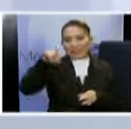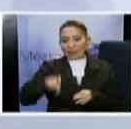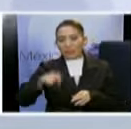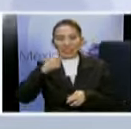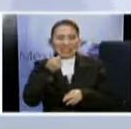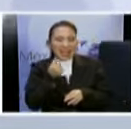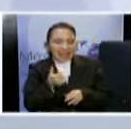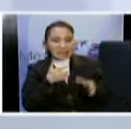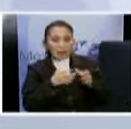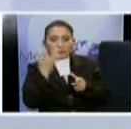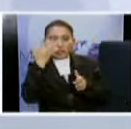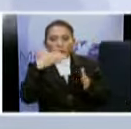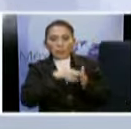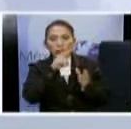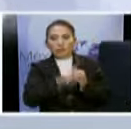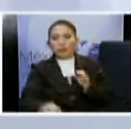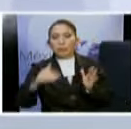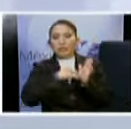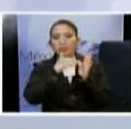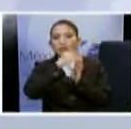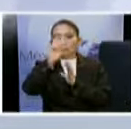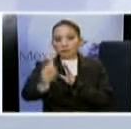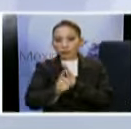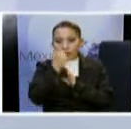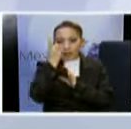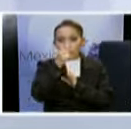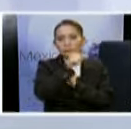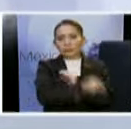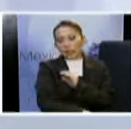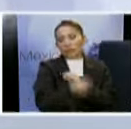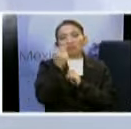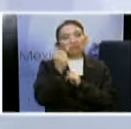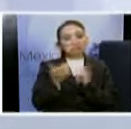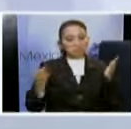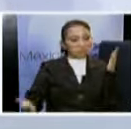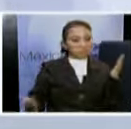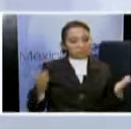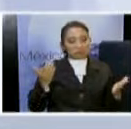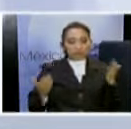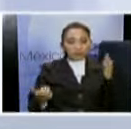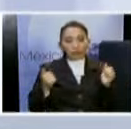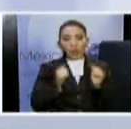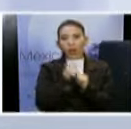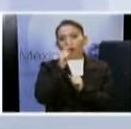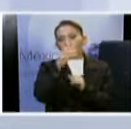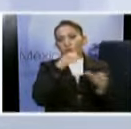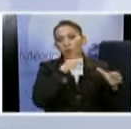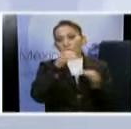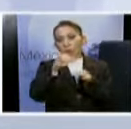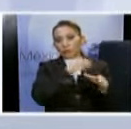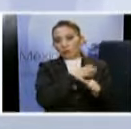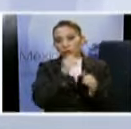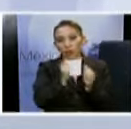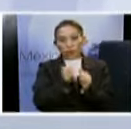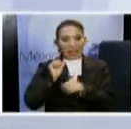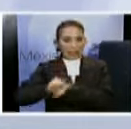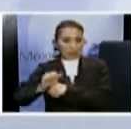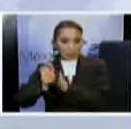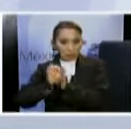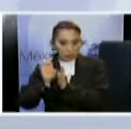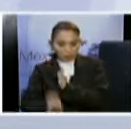de casi 5.200 millones de dólares. Esto se compara con el comercio que podemos tener con Argentina, por